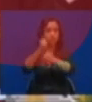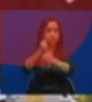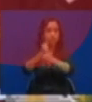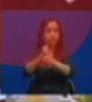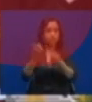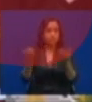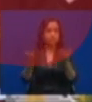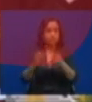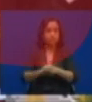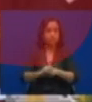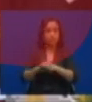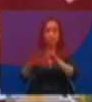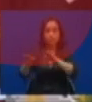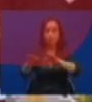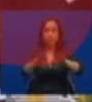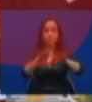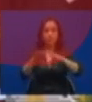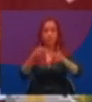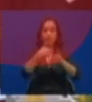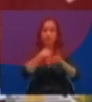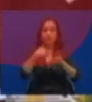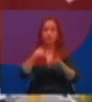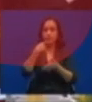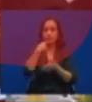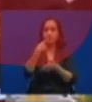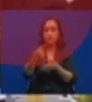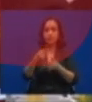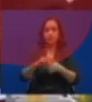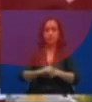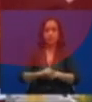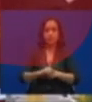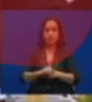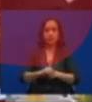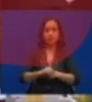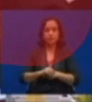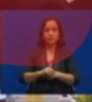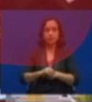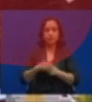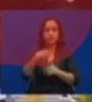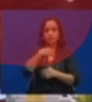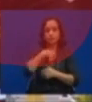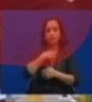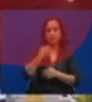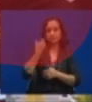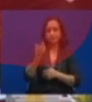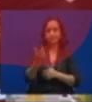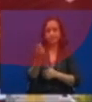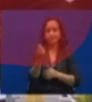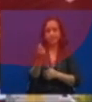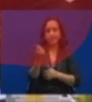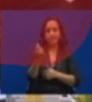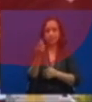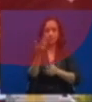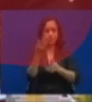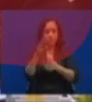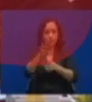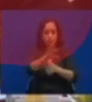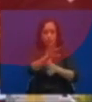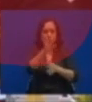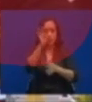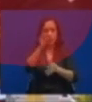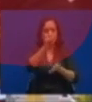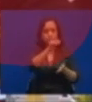no son capaces de sacar de sus inmensas fortunas a poner